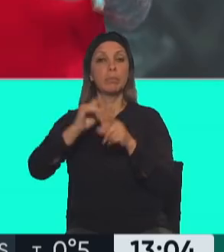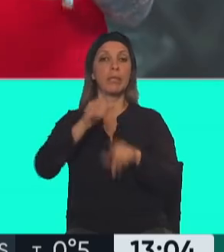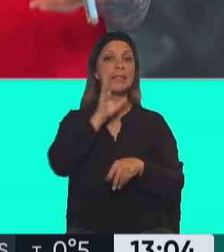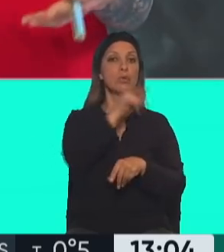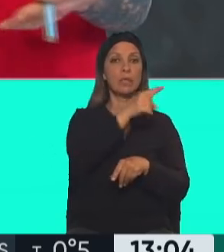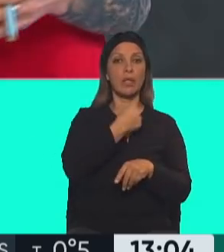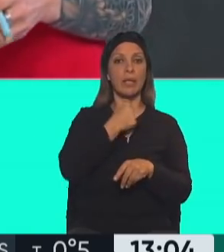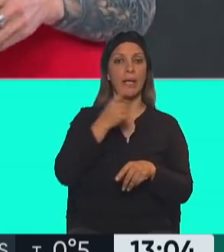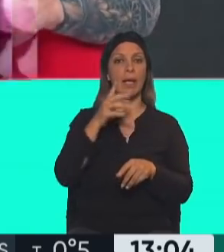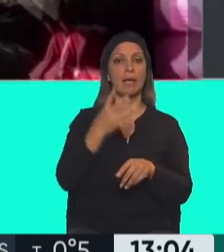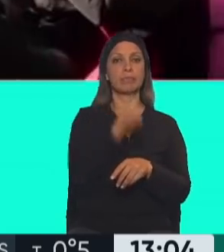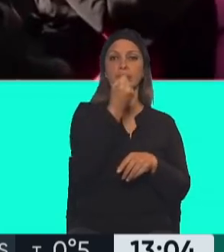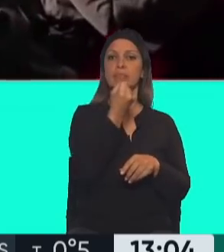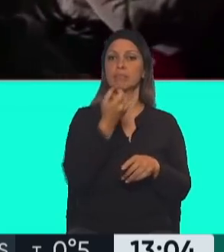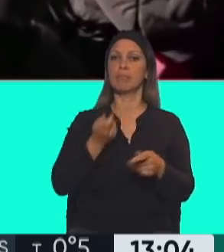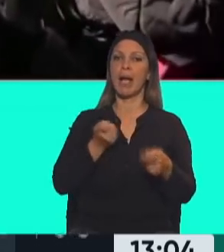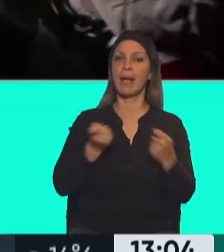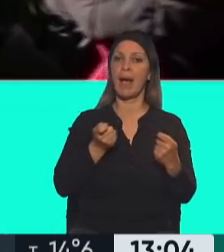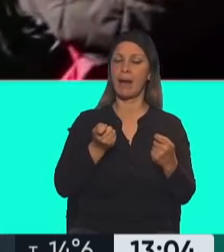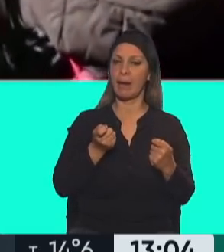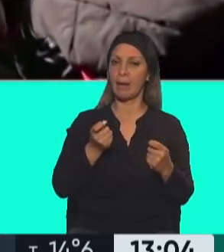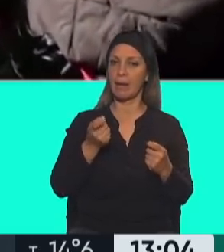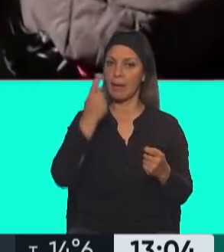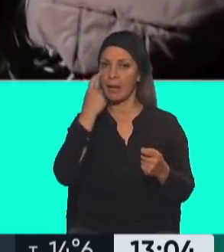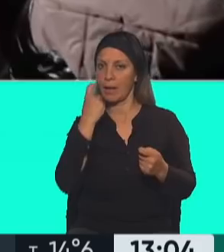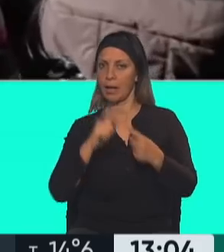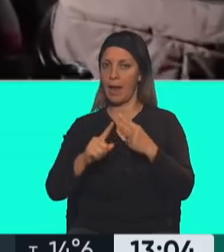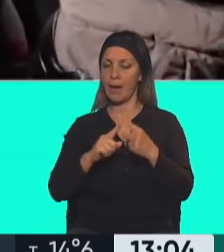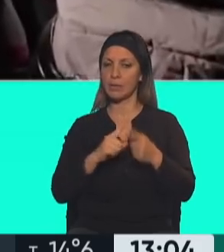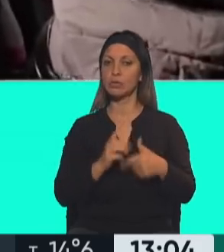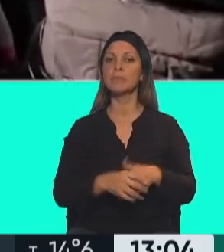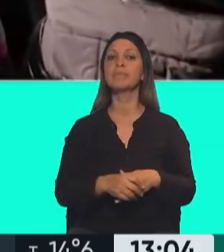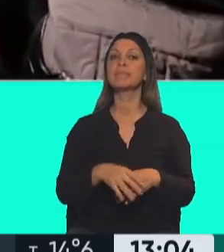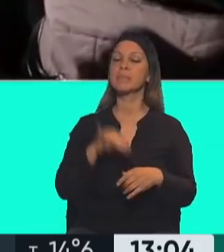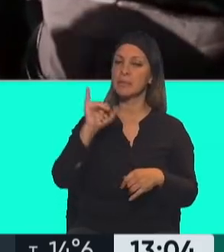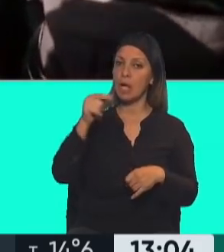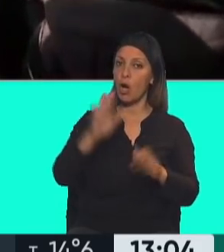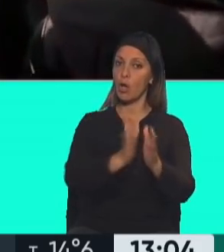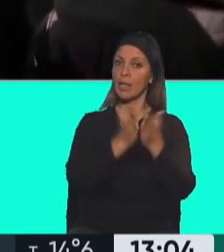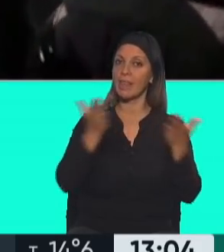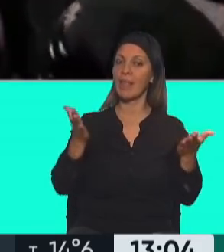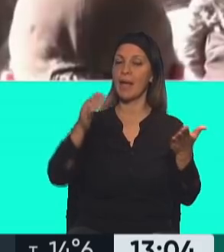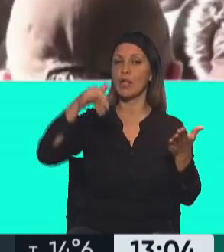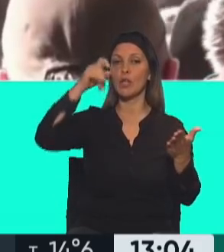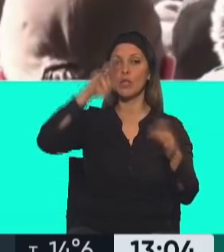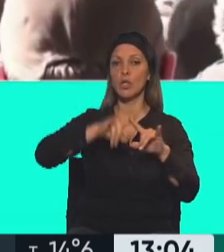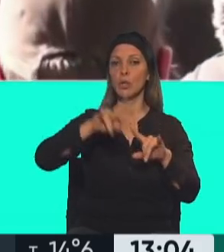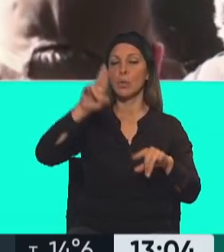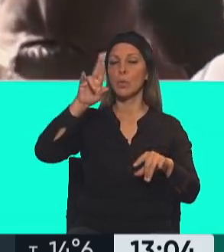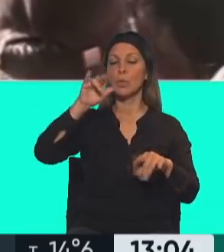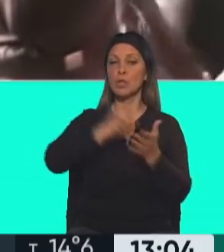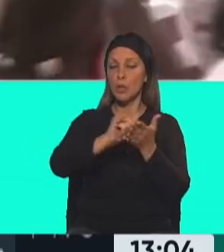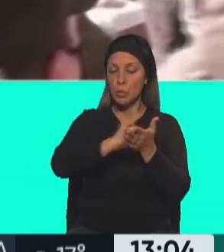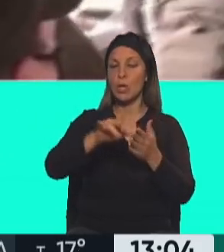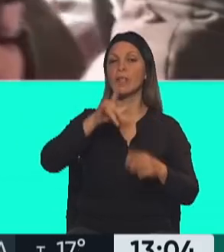las relaciones. Exactamente, Vero. Bueno, así es. Inclusive, bueno, salió hoy una nota en el New York Times, una nota muy interesante,